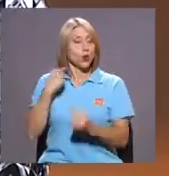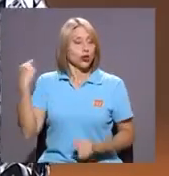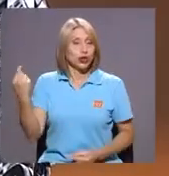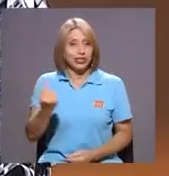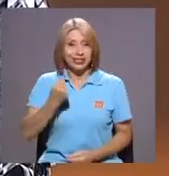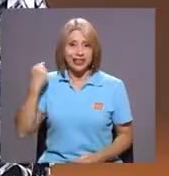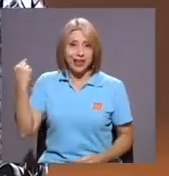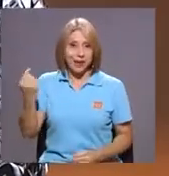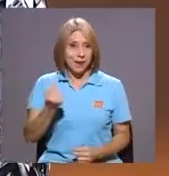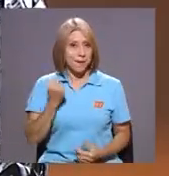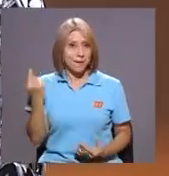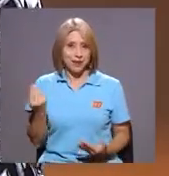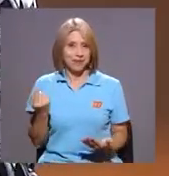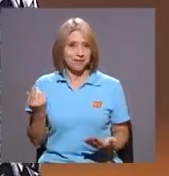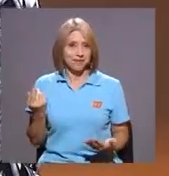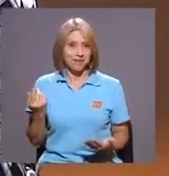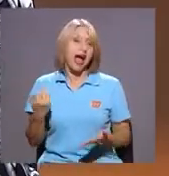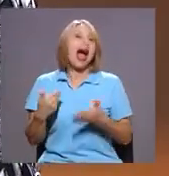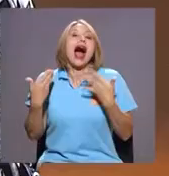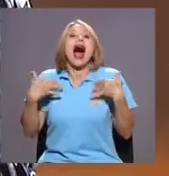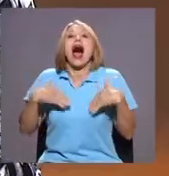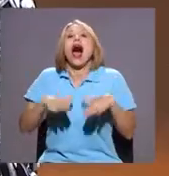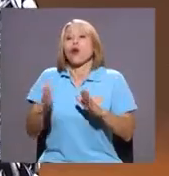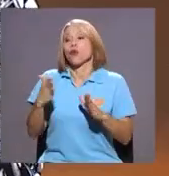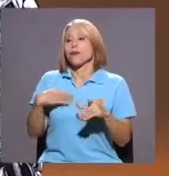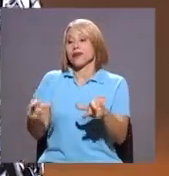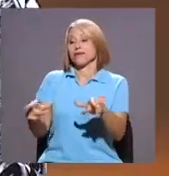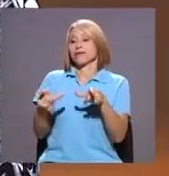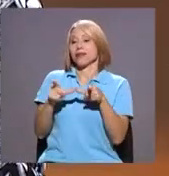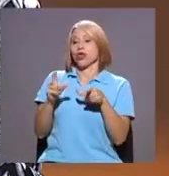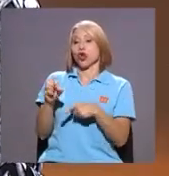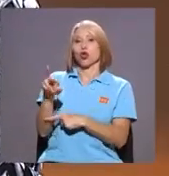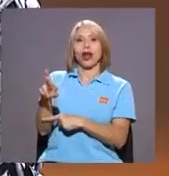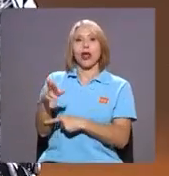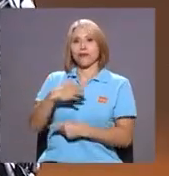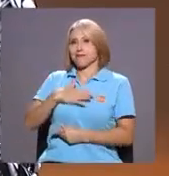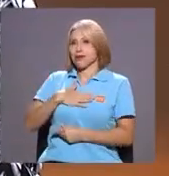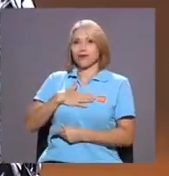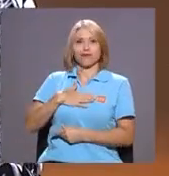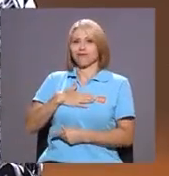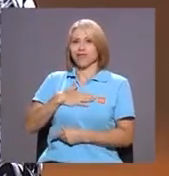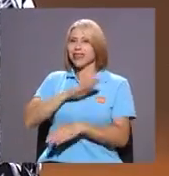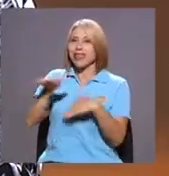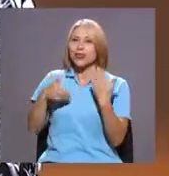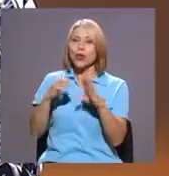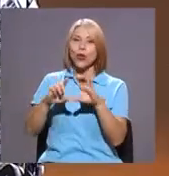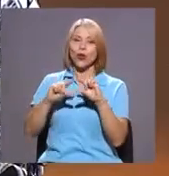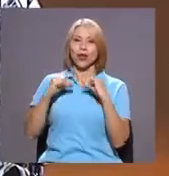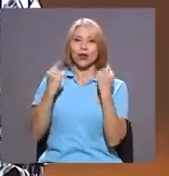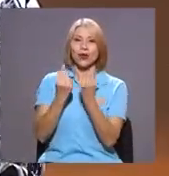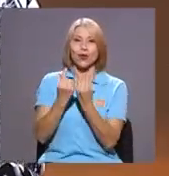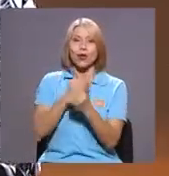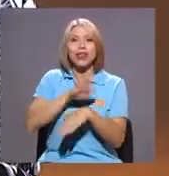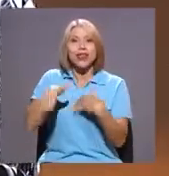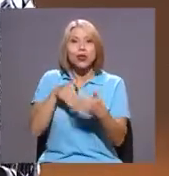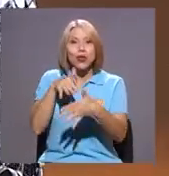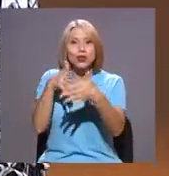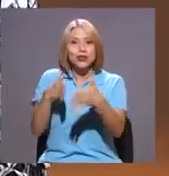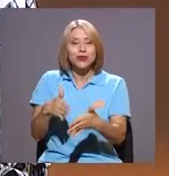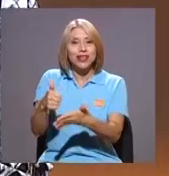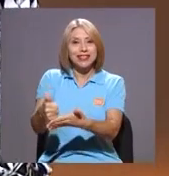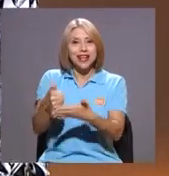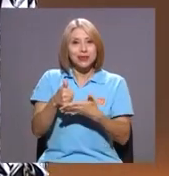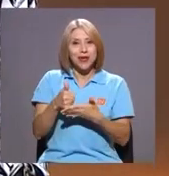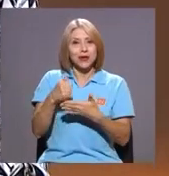aquí, aún mi doctorado no es mío, mi doctorado es de todo nuestro grupo y hasta de los estudiantes, de todos los estudiantes que nos ayudaron,